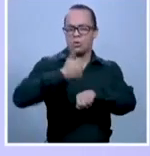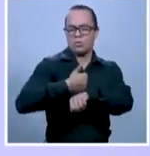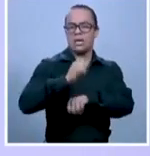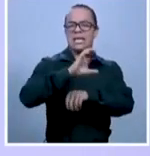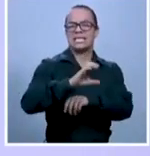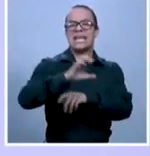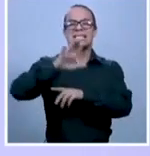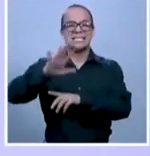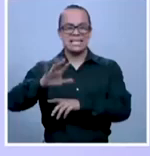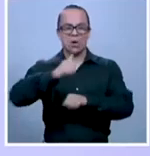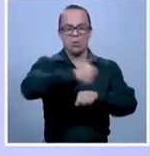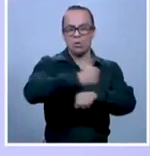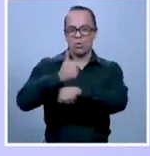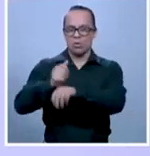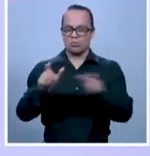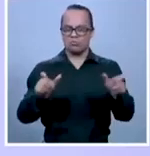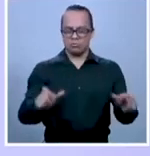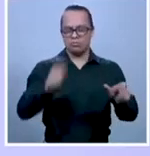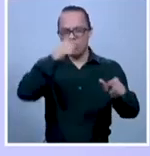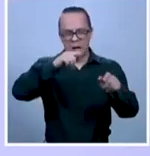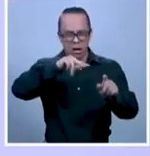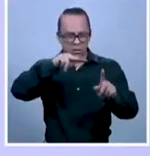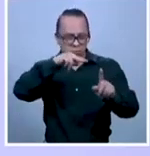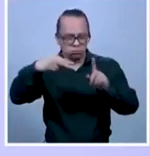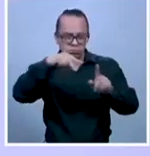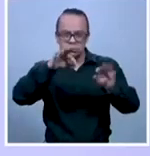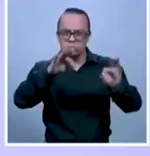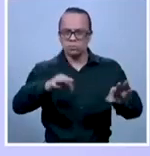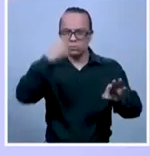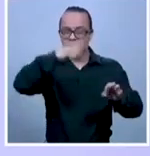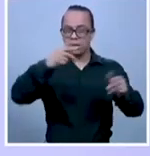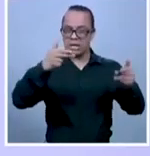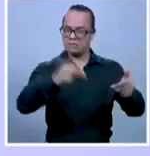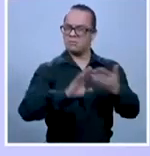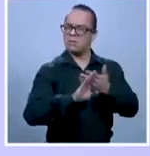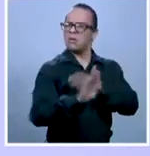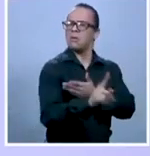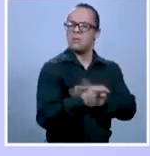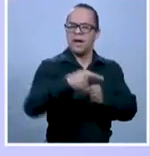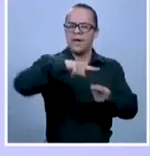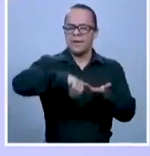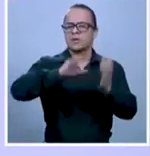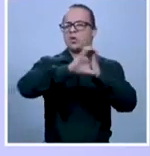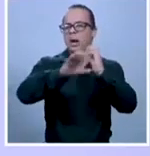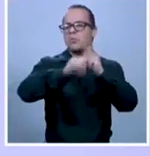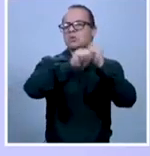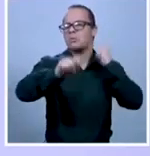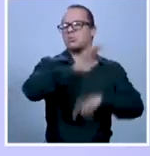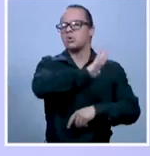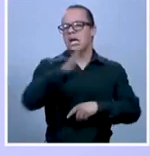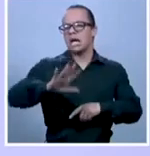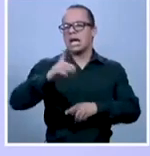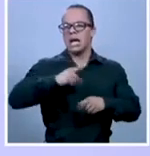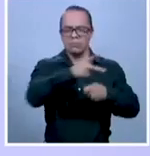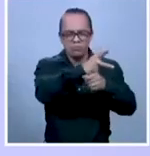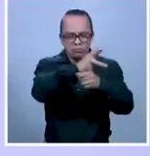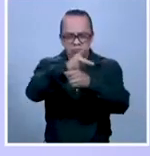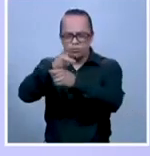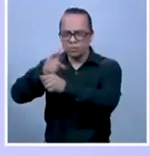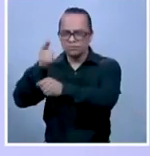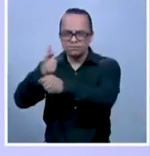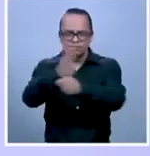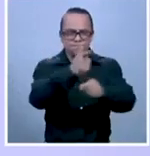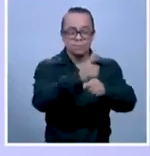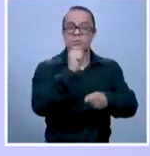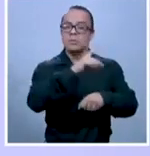C5. Implementar acciones estratégicas para prevenir el delito en el transporte público, vinculando las cámaras de seguridad con los